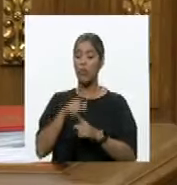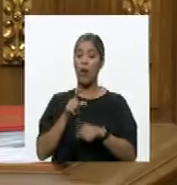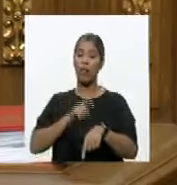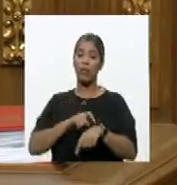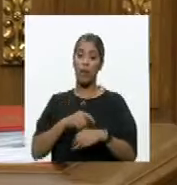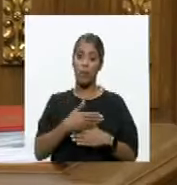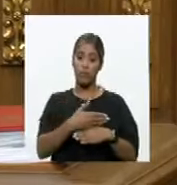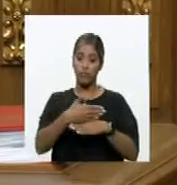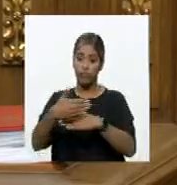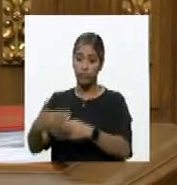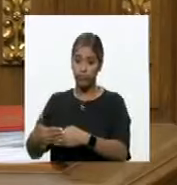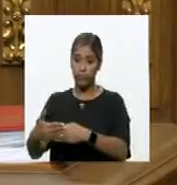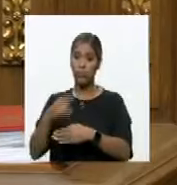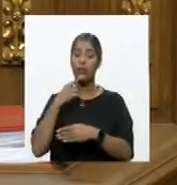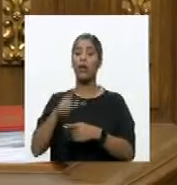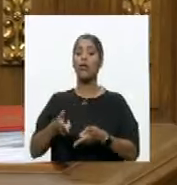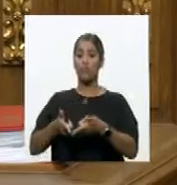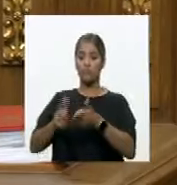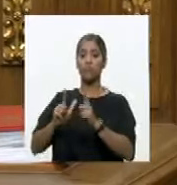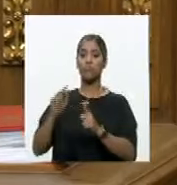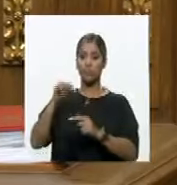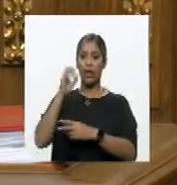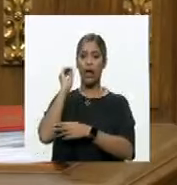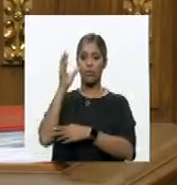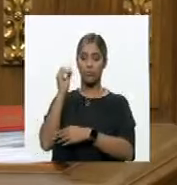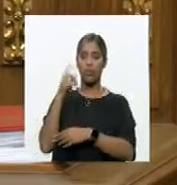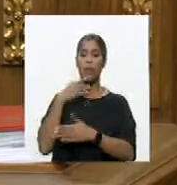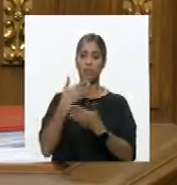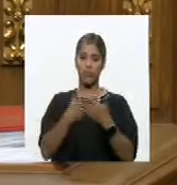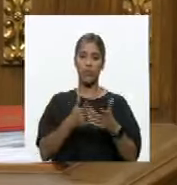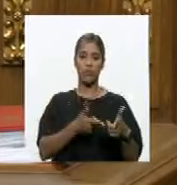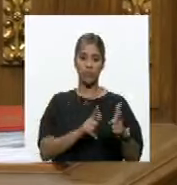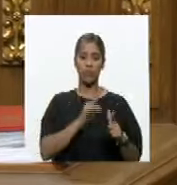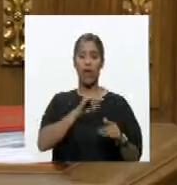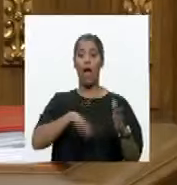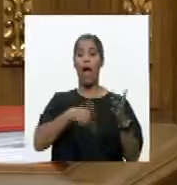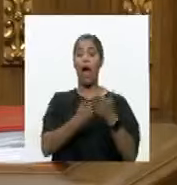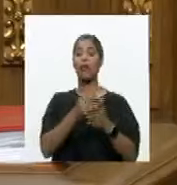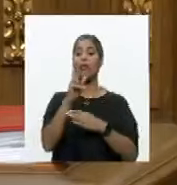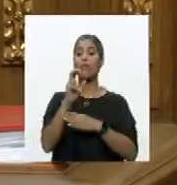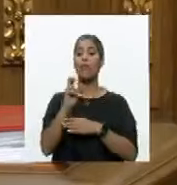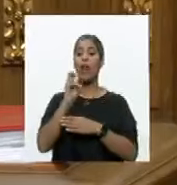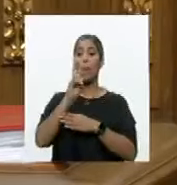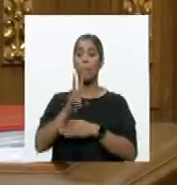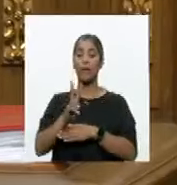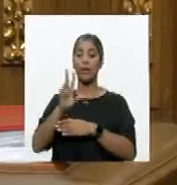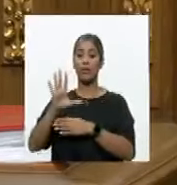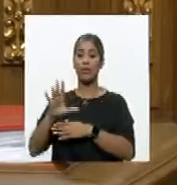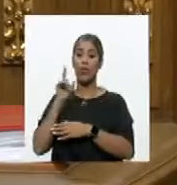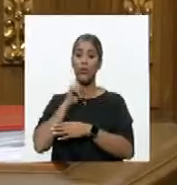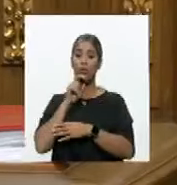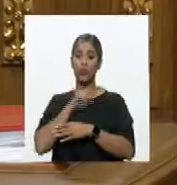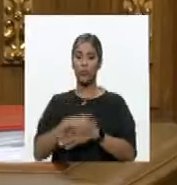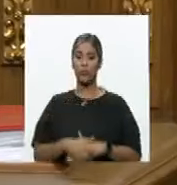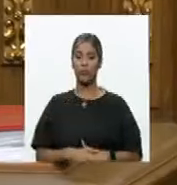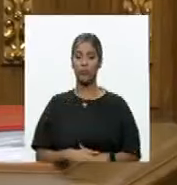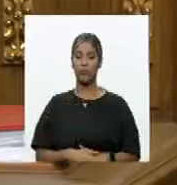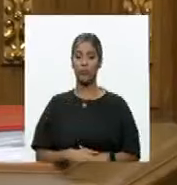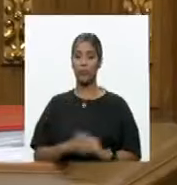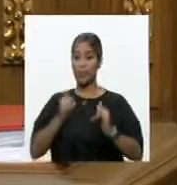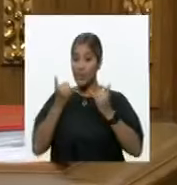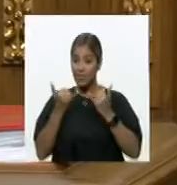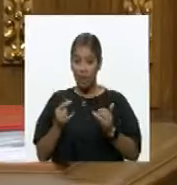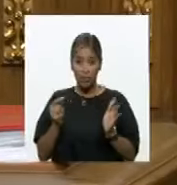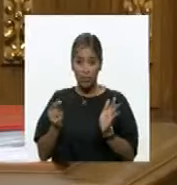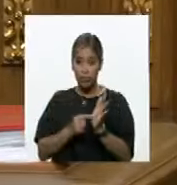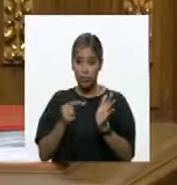prórroga autorizada por la plenaria de la Asamblea hasta ese día, viernes 25 de octubre.